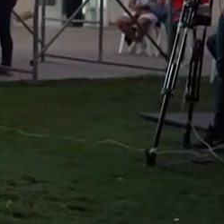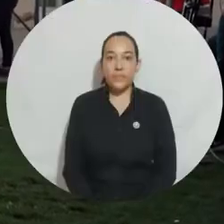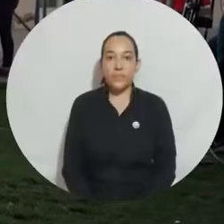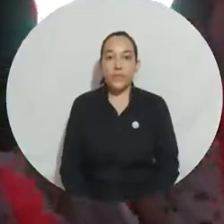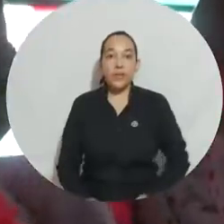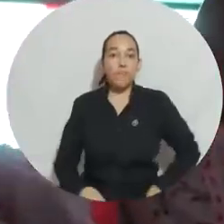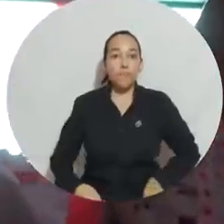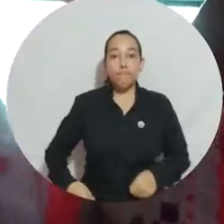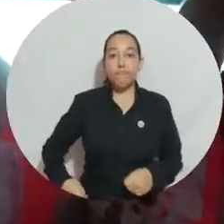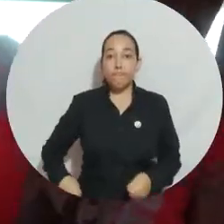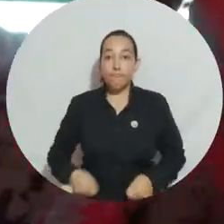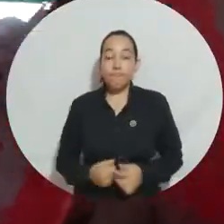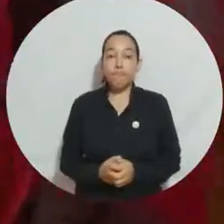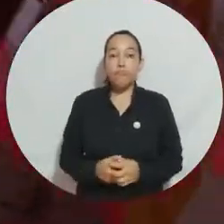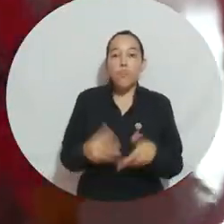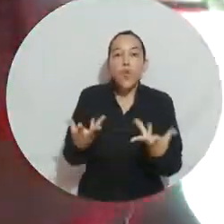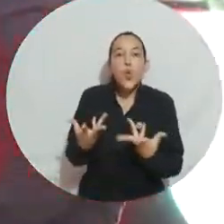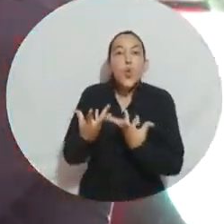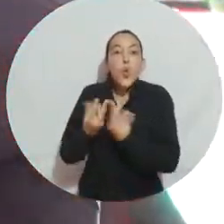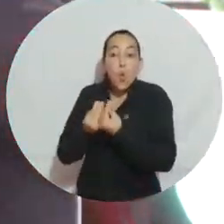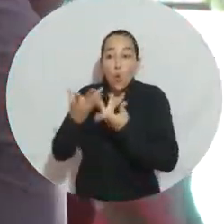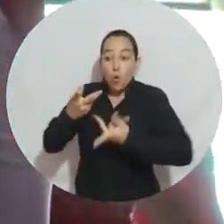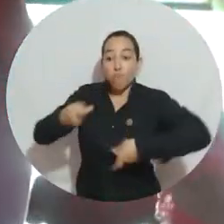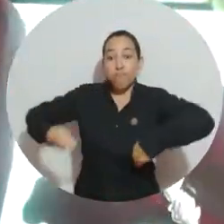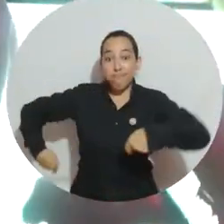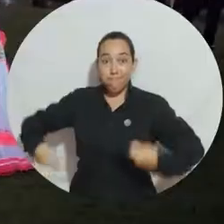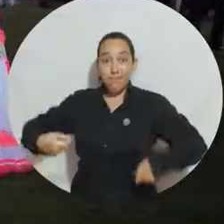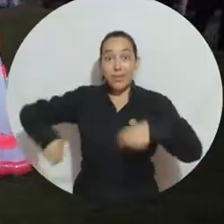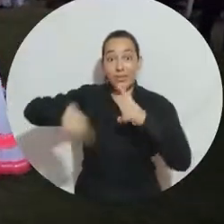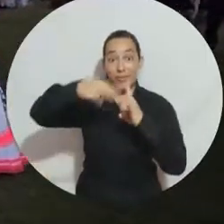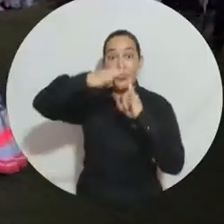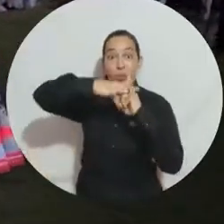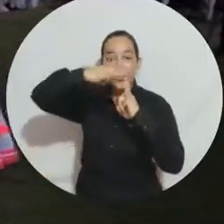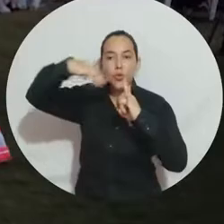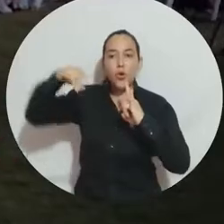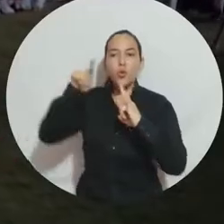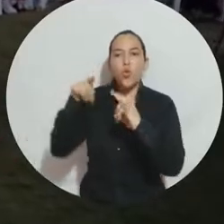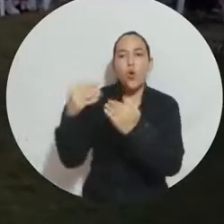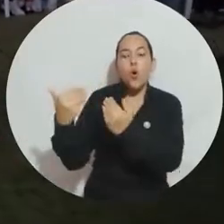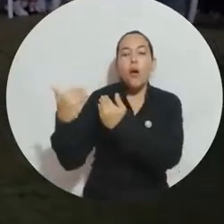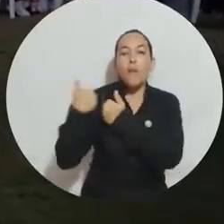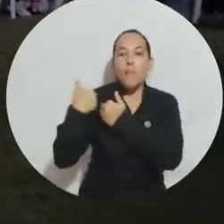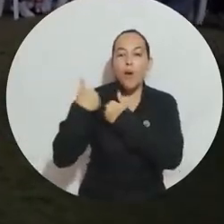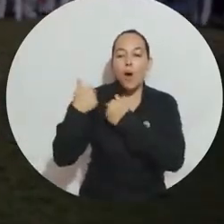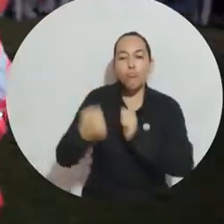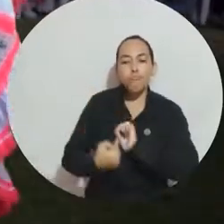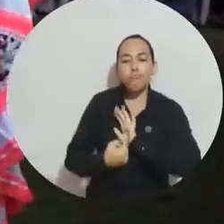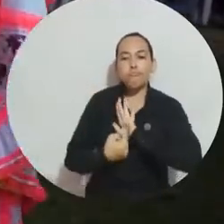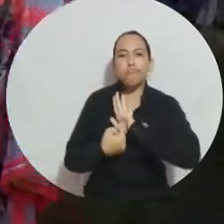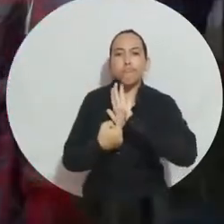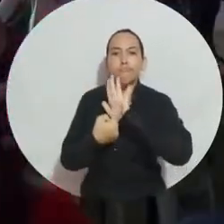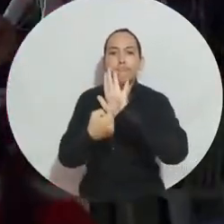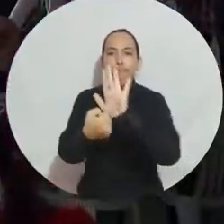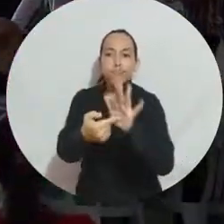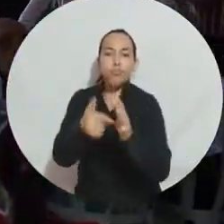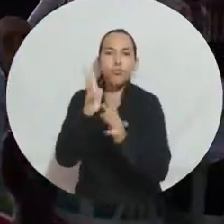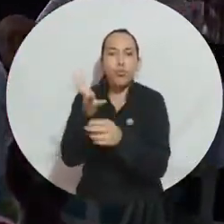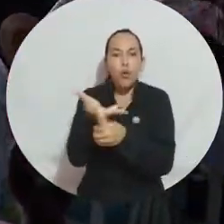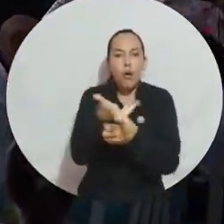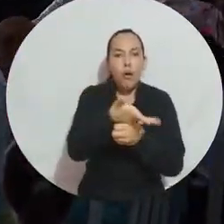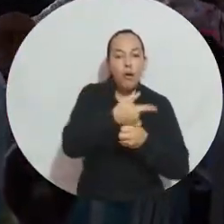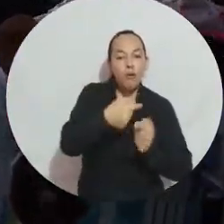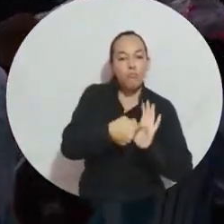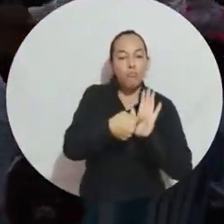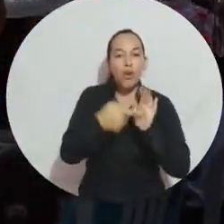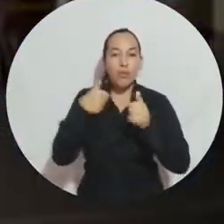el grupo folclórico de unimagdalena fue el encargado de engalar el escenario con una muestra artística representativa de